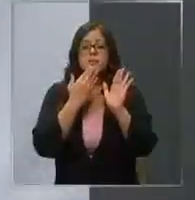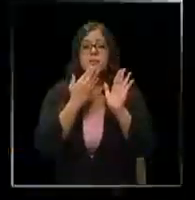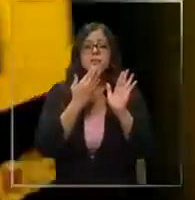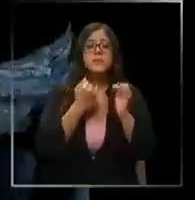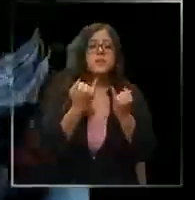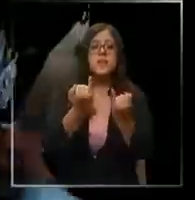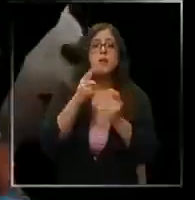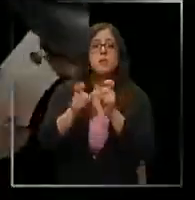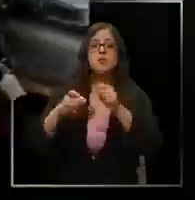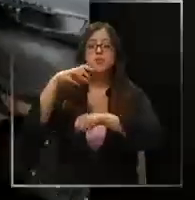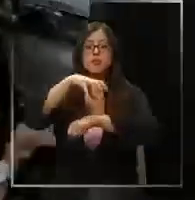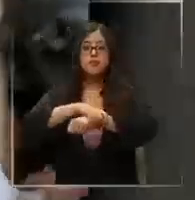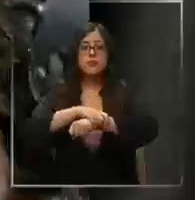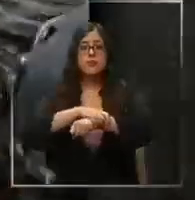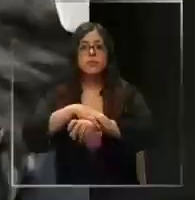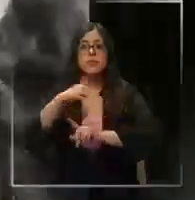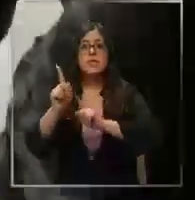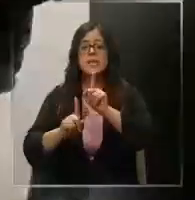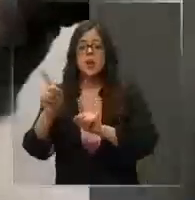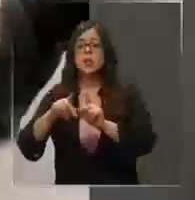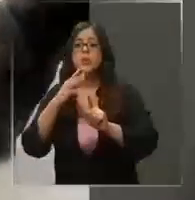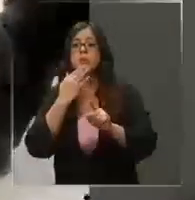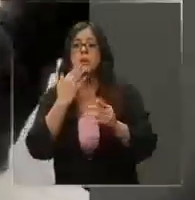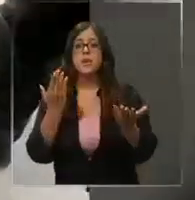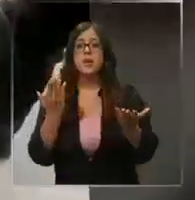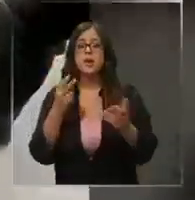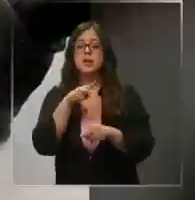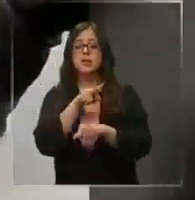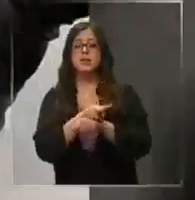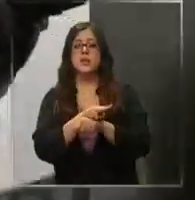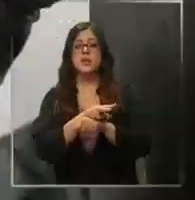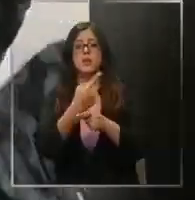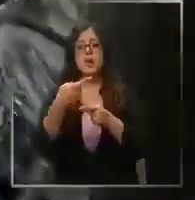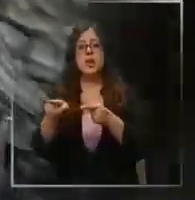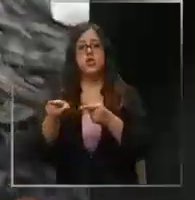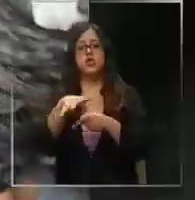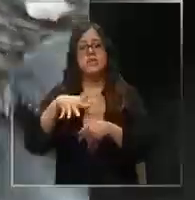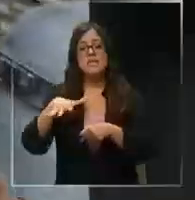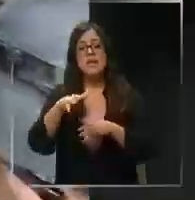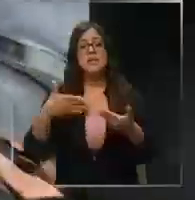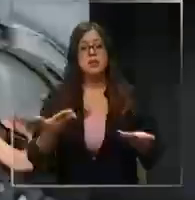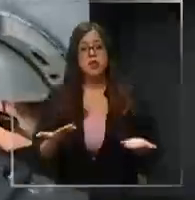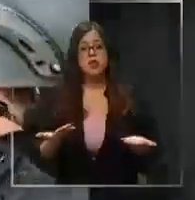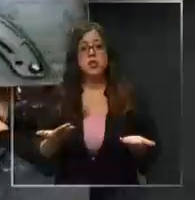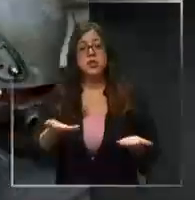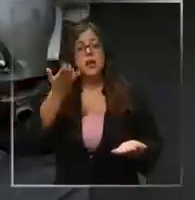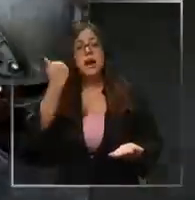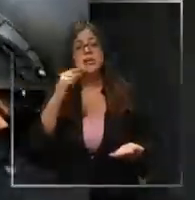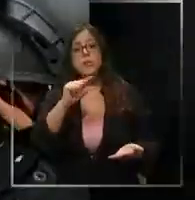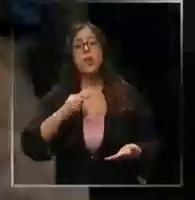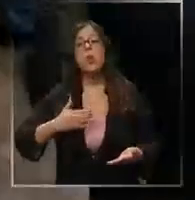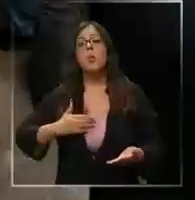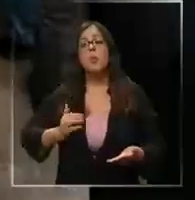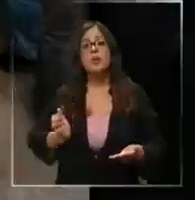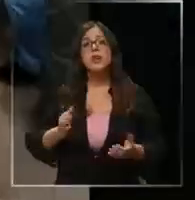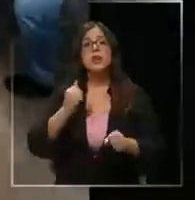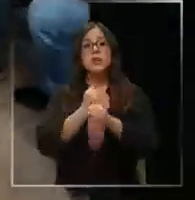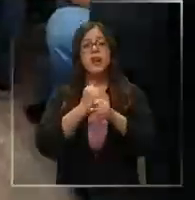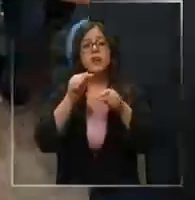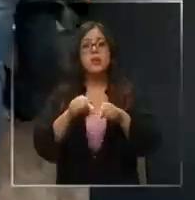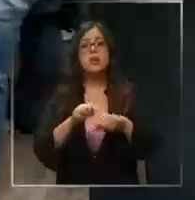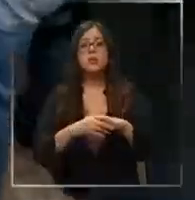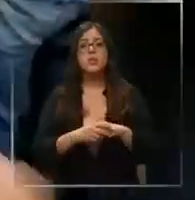que están detenidos y algunos que están también en calidad de testigo en otra situación. Por lo tanto, estamos recién, la policía está trabajando en eso. ¿Pero